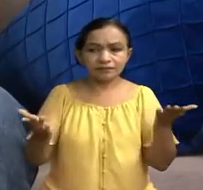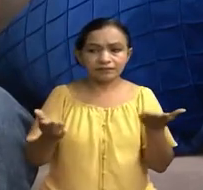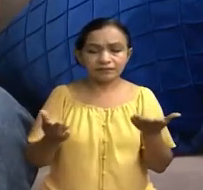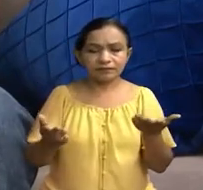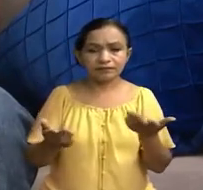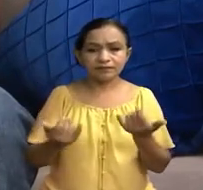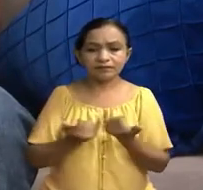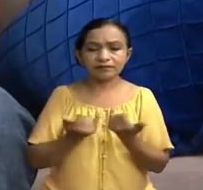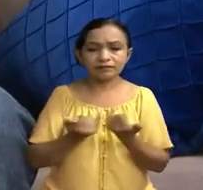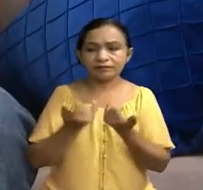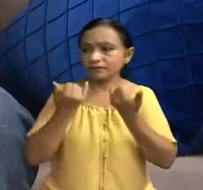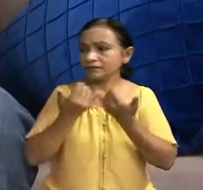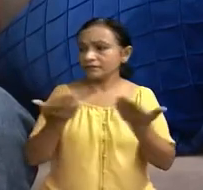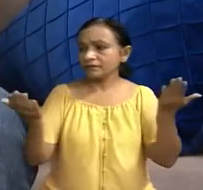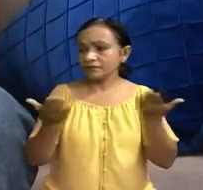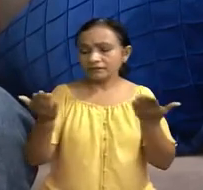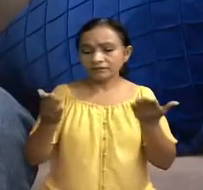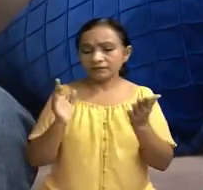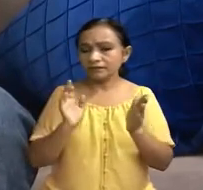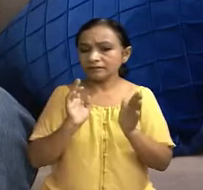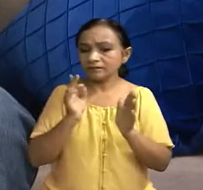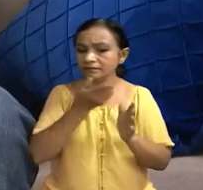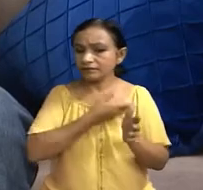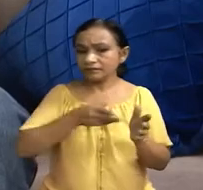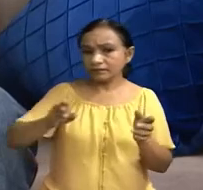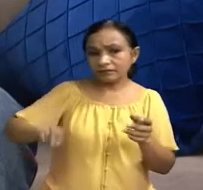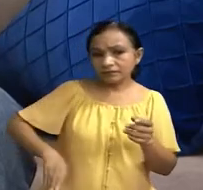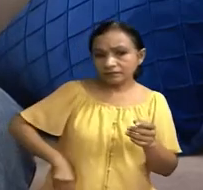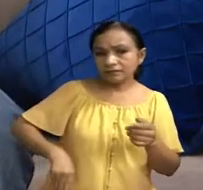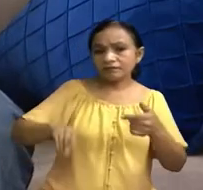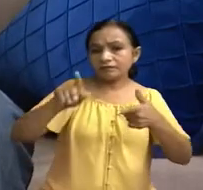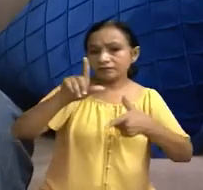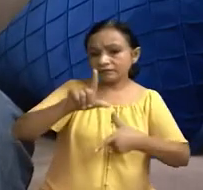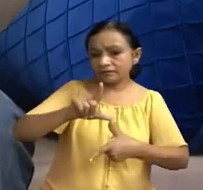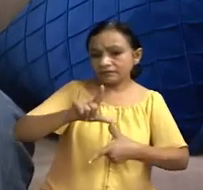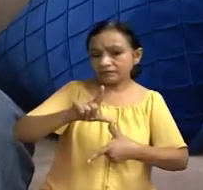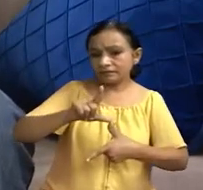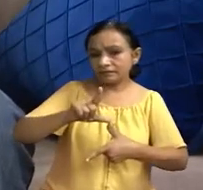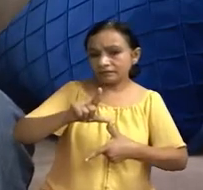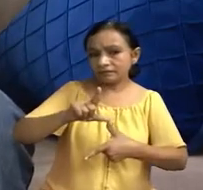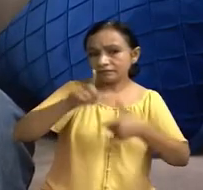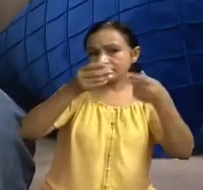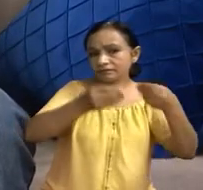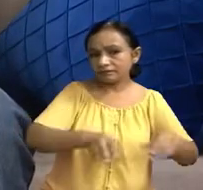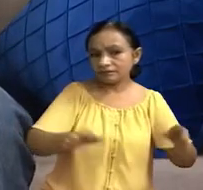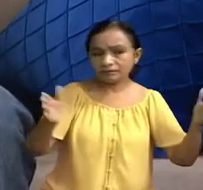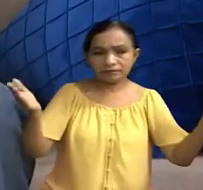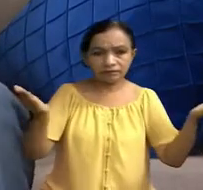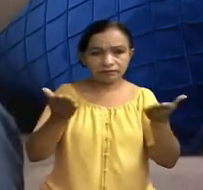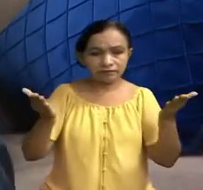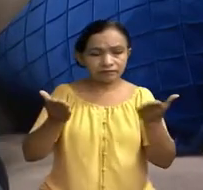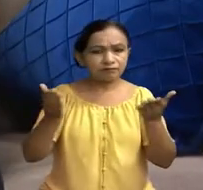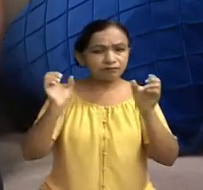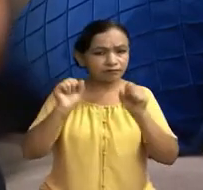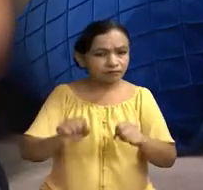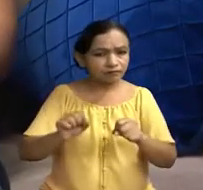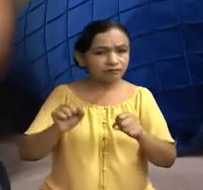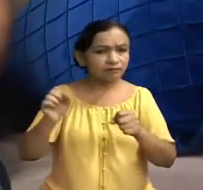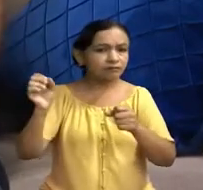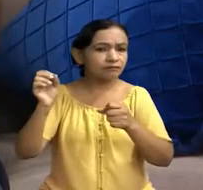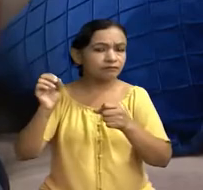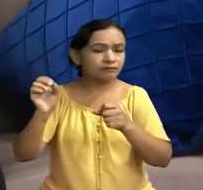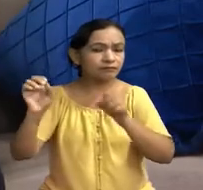Apagón informativo, y después vemos en diarios como El País de España diciendo América Latina, el continente perdido. ¿Podrían estar las potencias